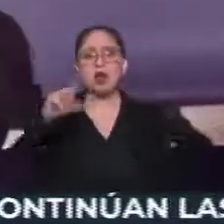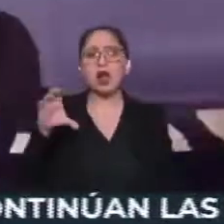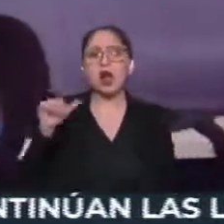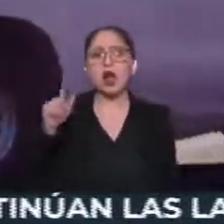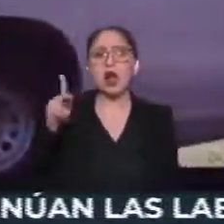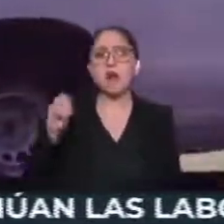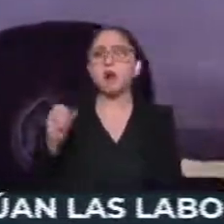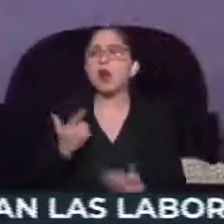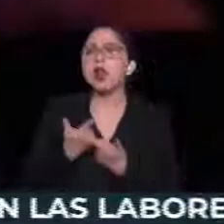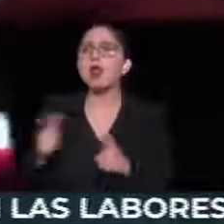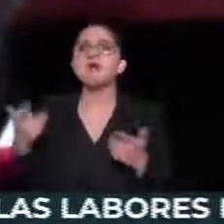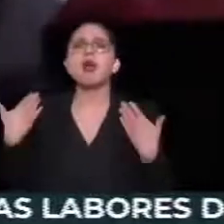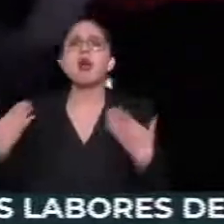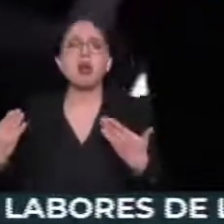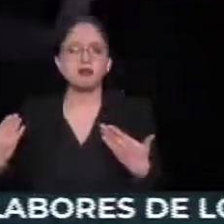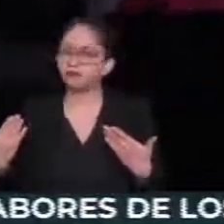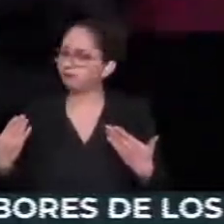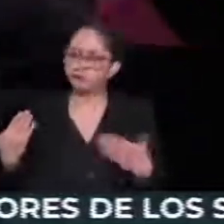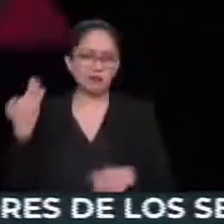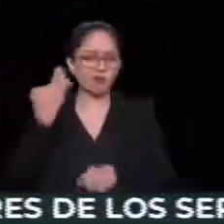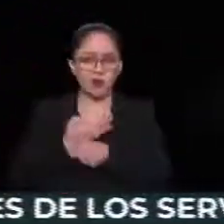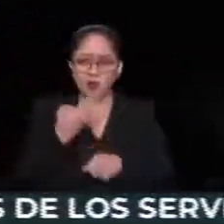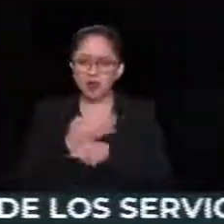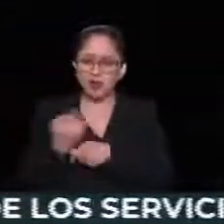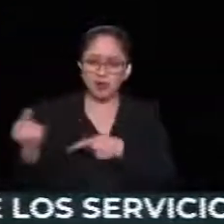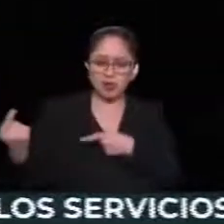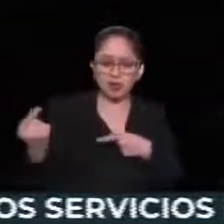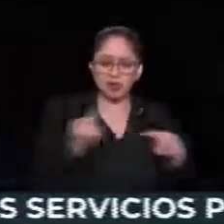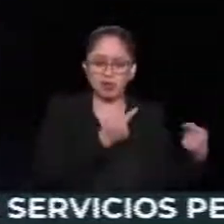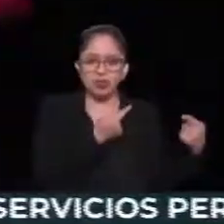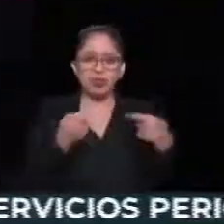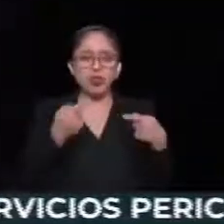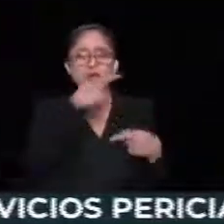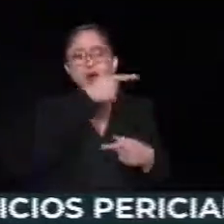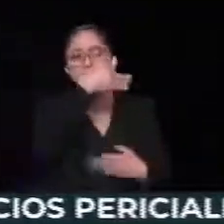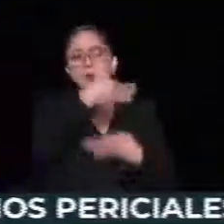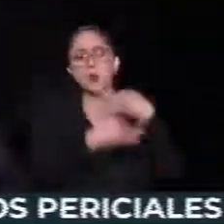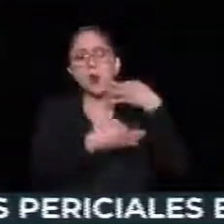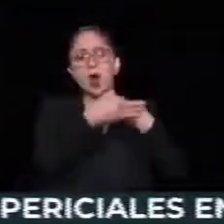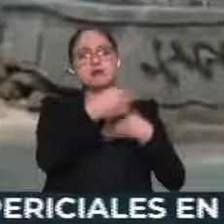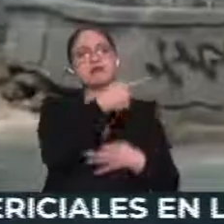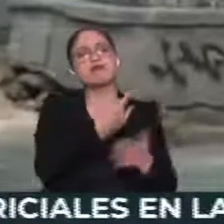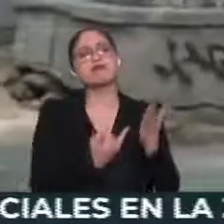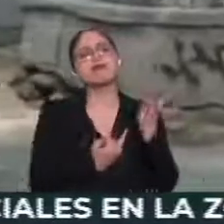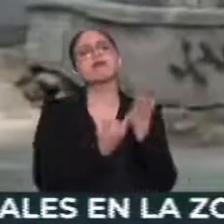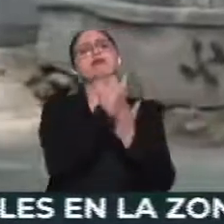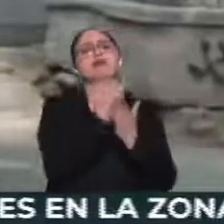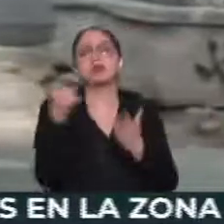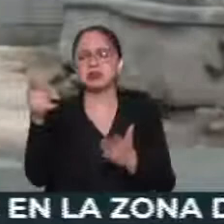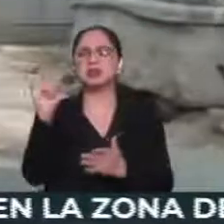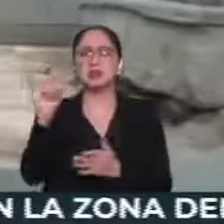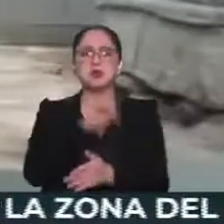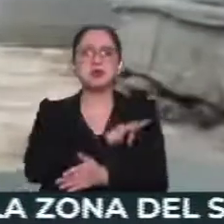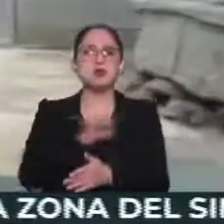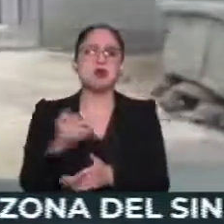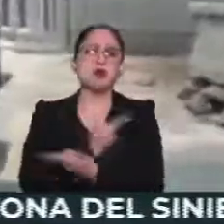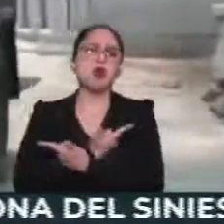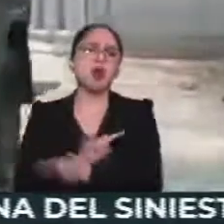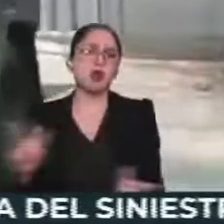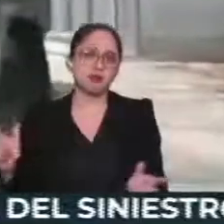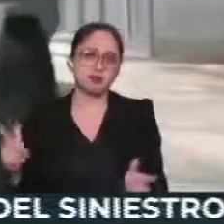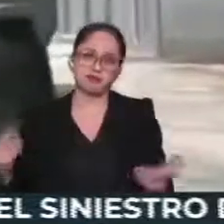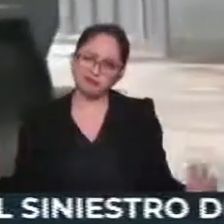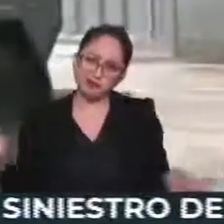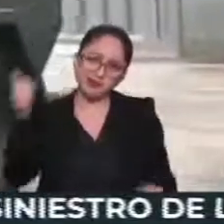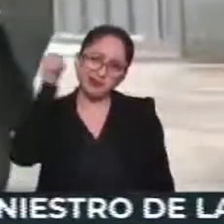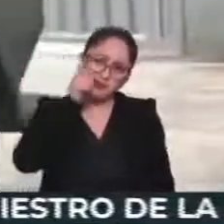lo que estamos viendo es justamente una disputa con el juez que lo liberó. Pero bueno, este tema y otros, como algunas coberturas que han